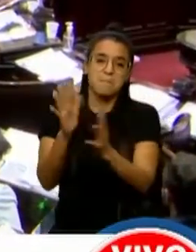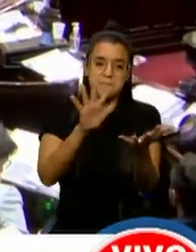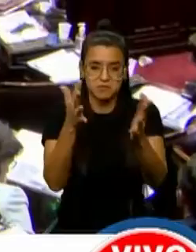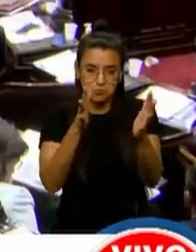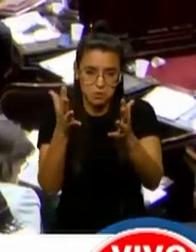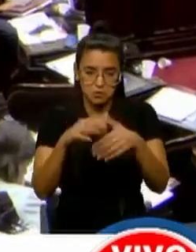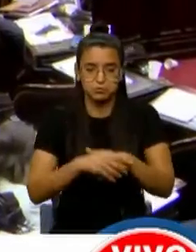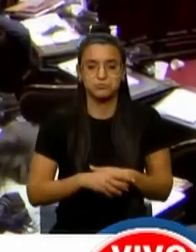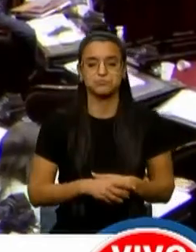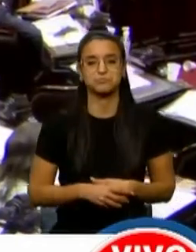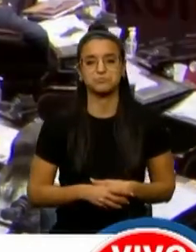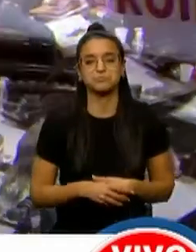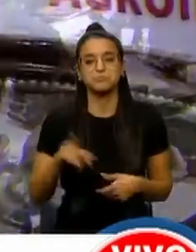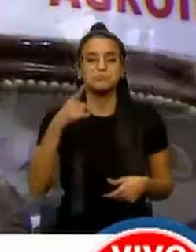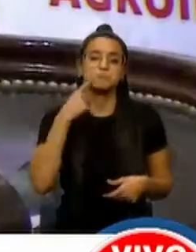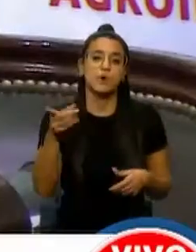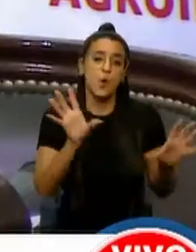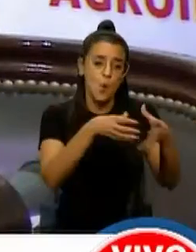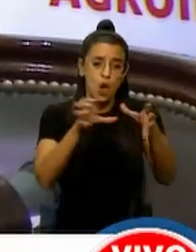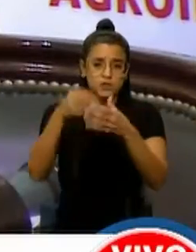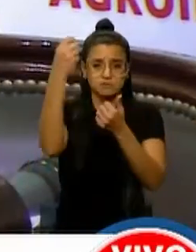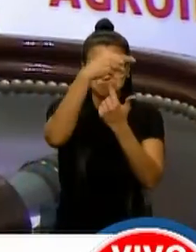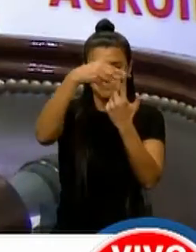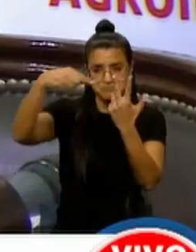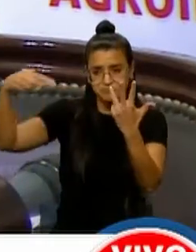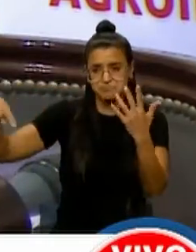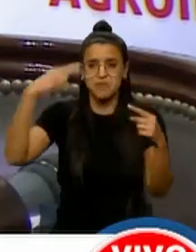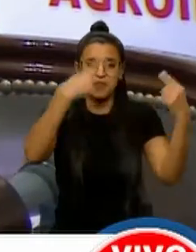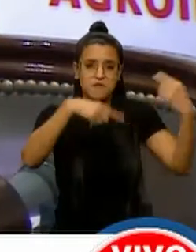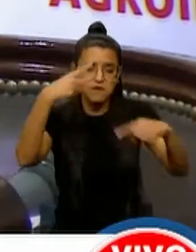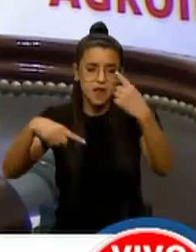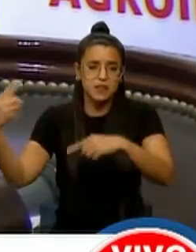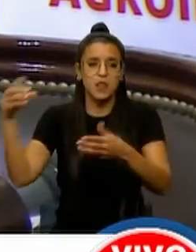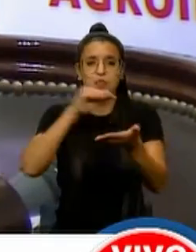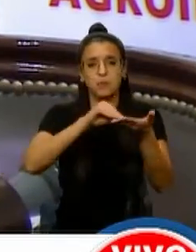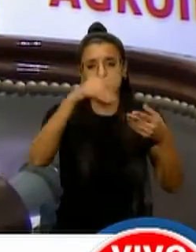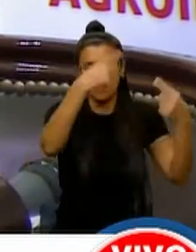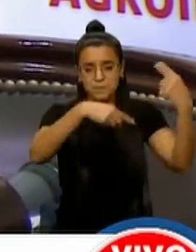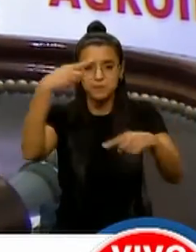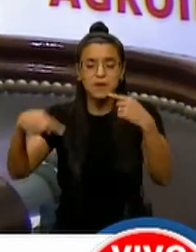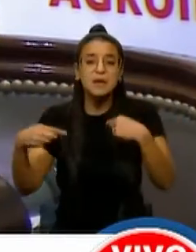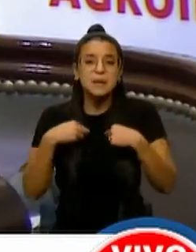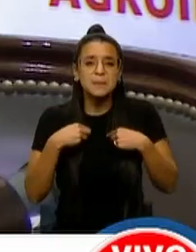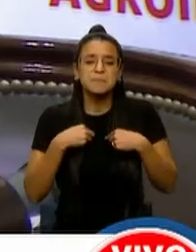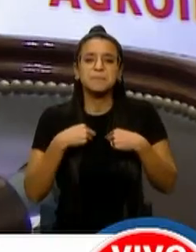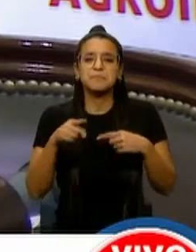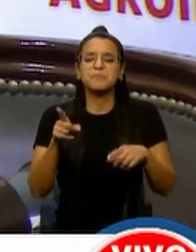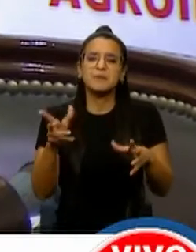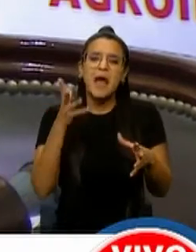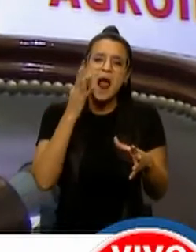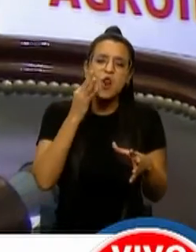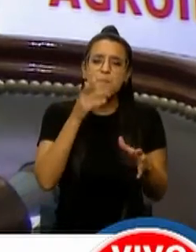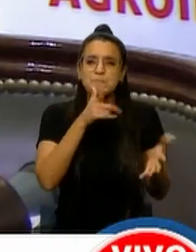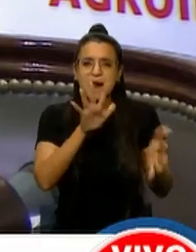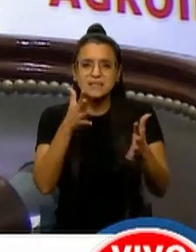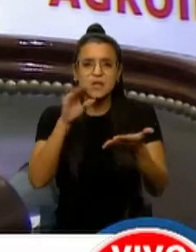menos, de distintos bloques, de distintos diputados. Y a mí me sucedió algo